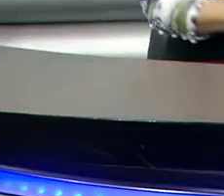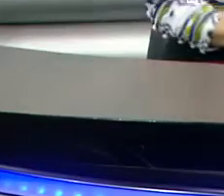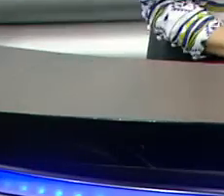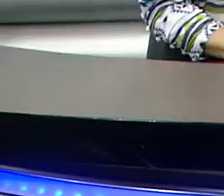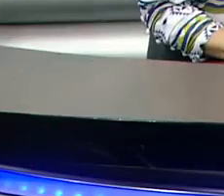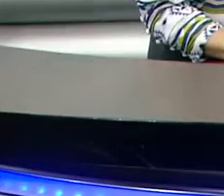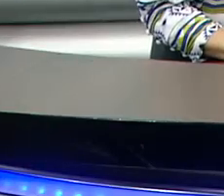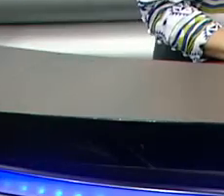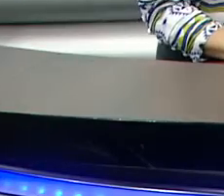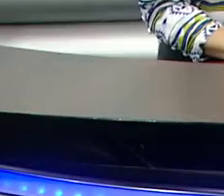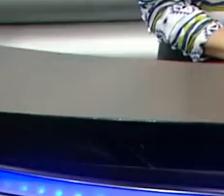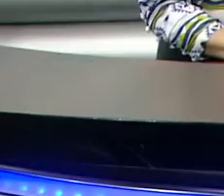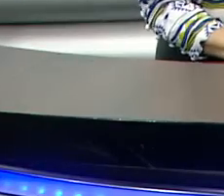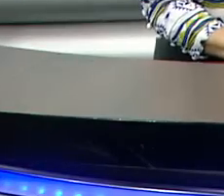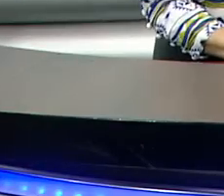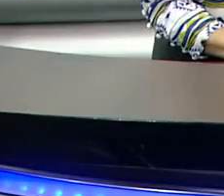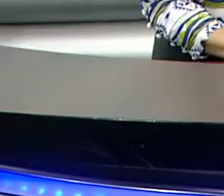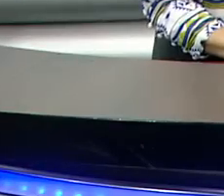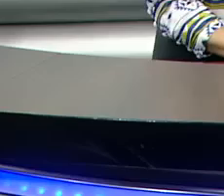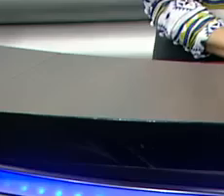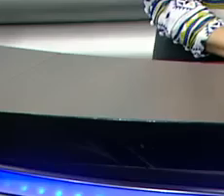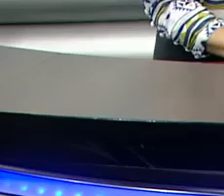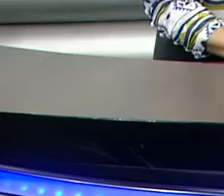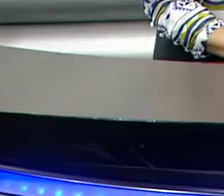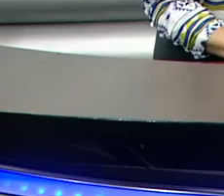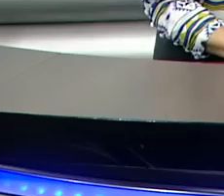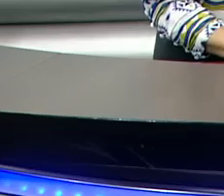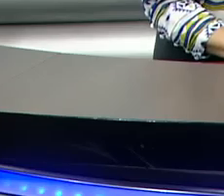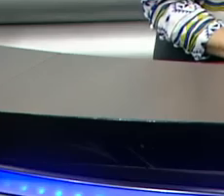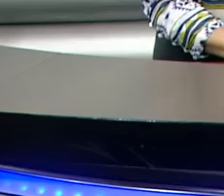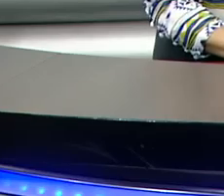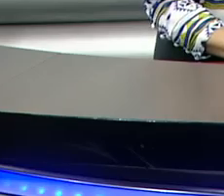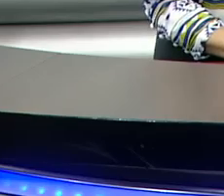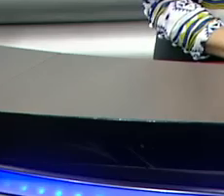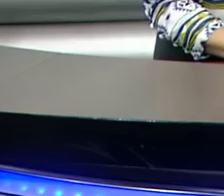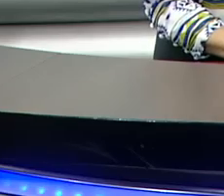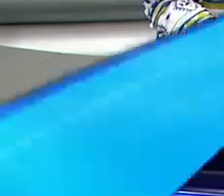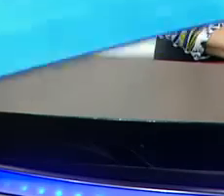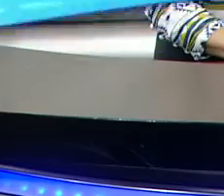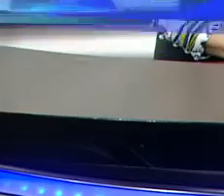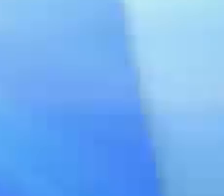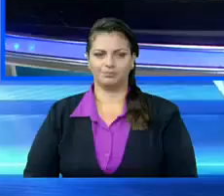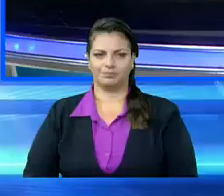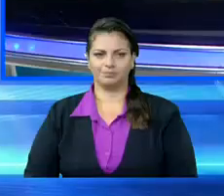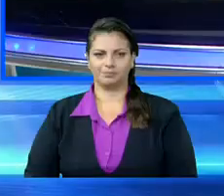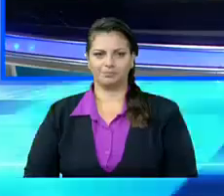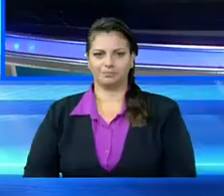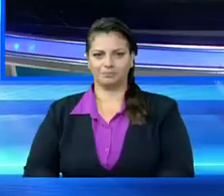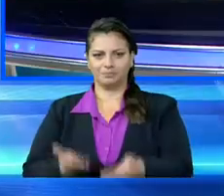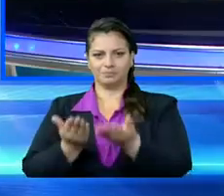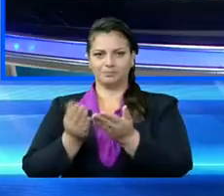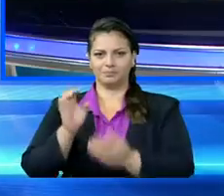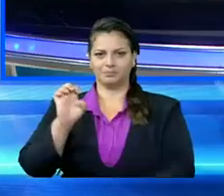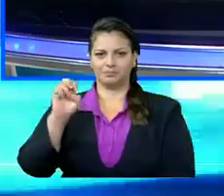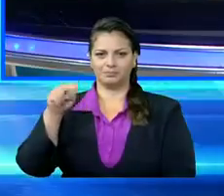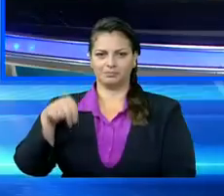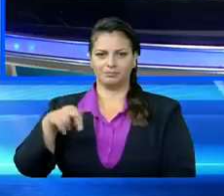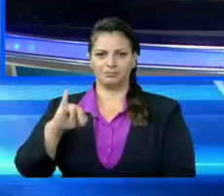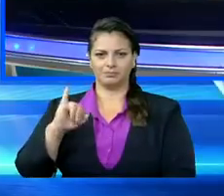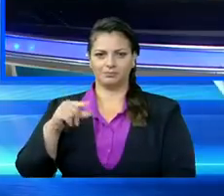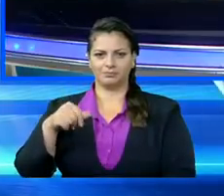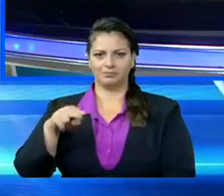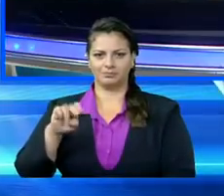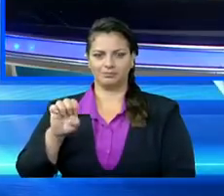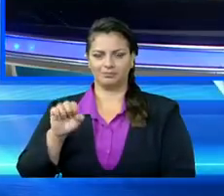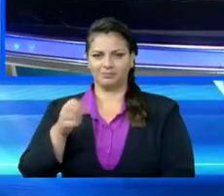Está bien. De está él bien. Para acá. Espero que llegue hasta mañana. Veamos que nos dice Enrique Muñoz. Bueno, veamos. Enrique Muñoz, listo para conversar con nosotros. Enrique, buenos